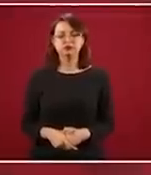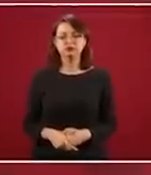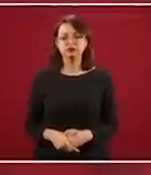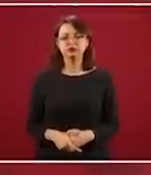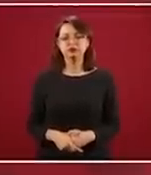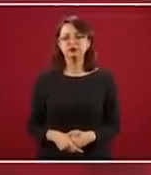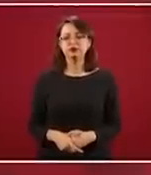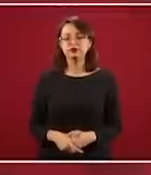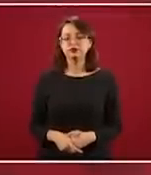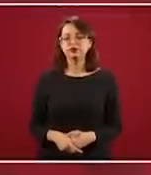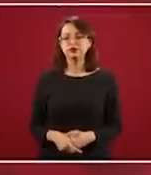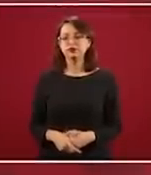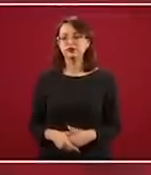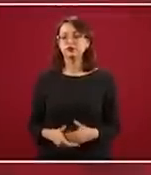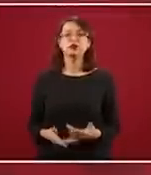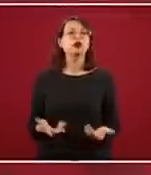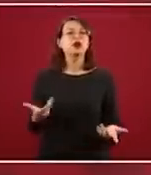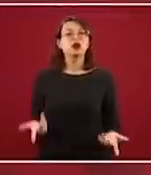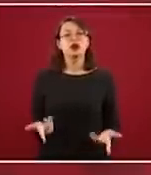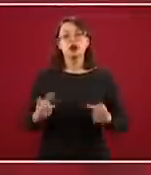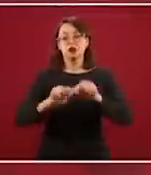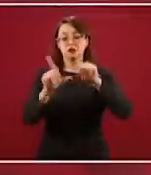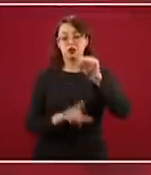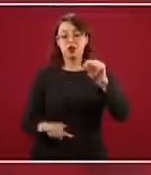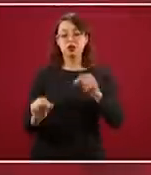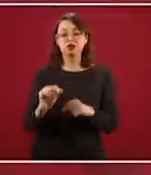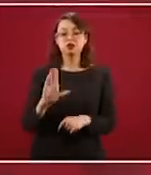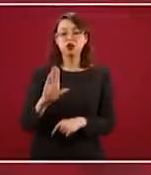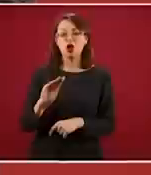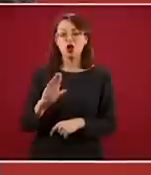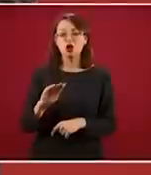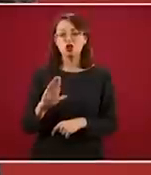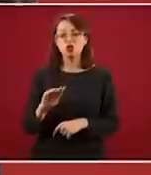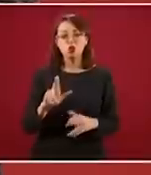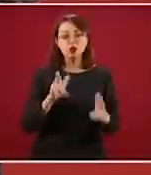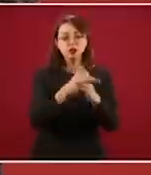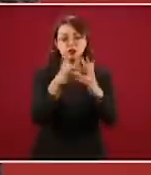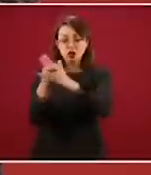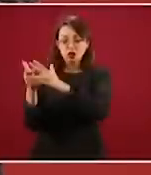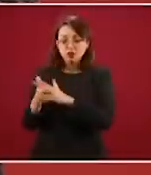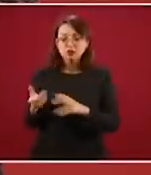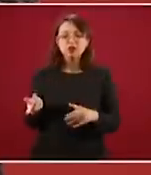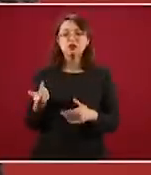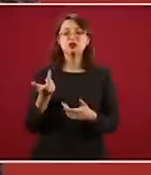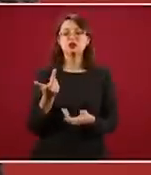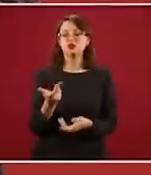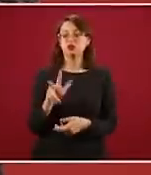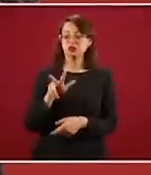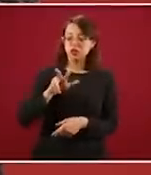tenemos 90 homicidios diarios, 18 de Guanajuato